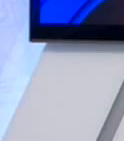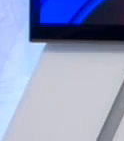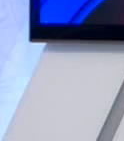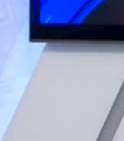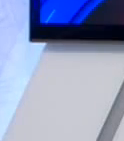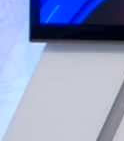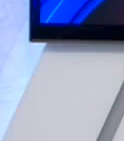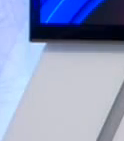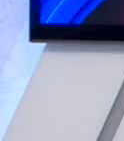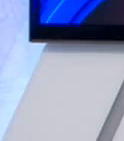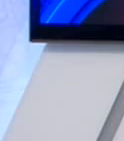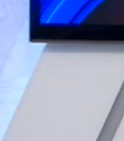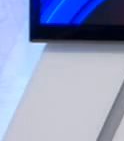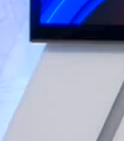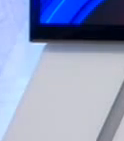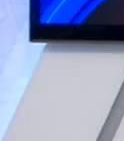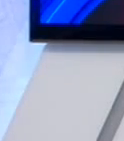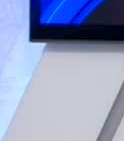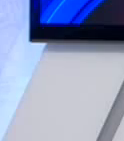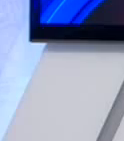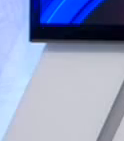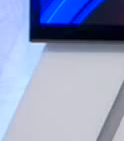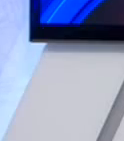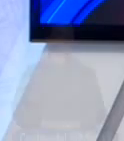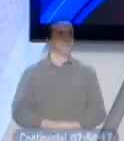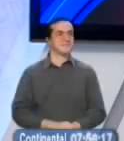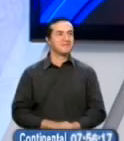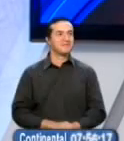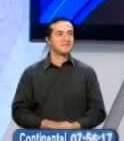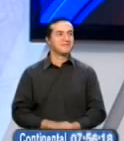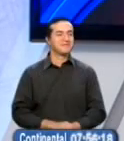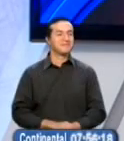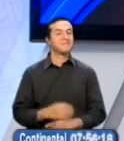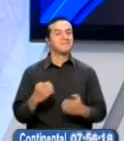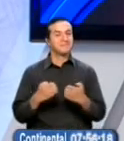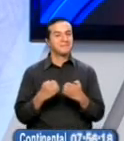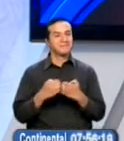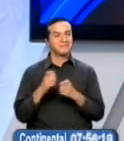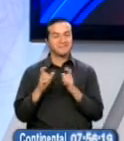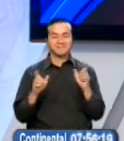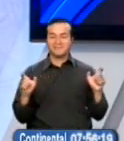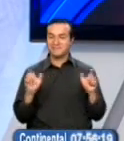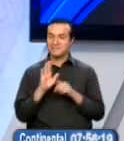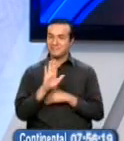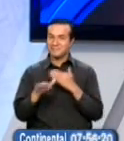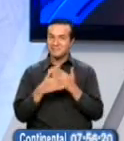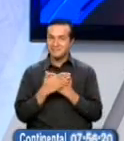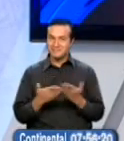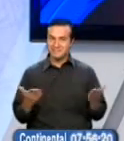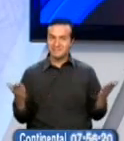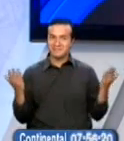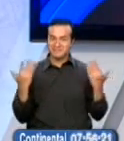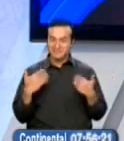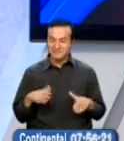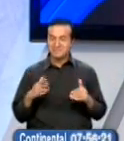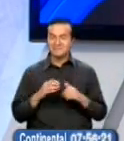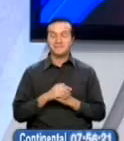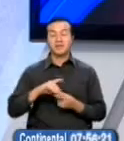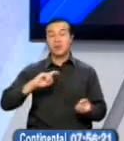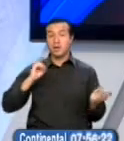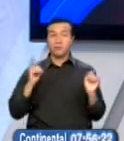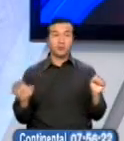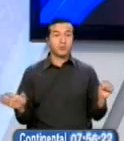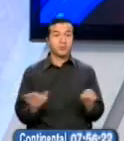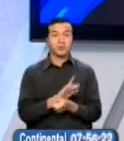Felicitaciones a la hinchada de Barcelona, a sus jugadores, el cuerpo técnico, también a sus dirigentes. Tuvieron que hacer una